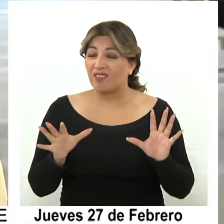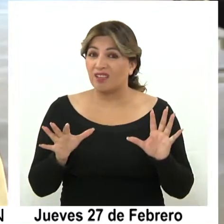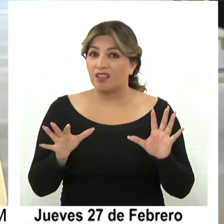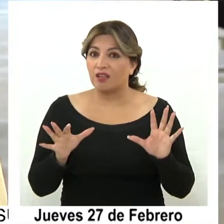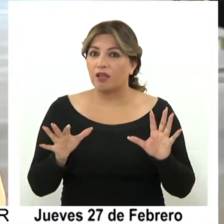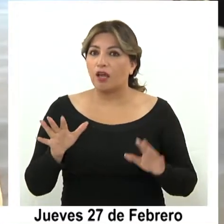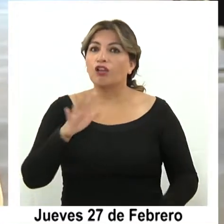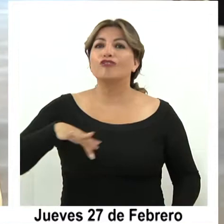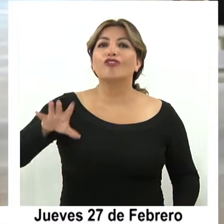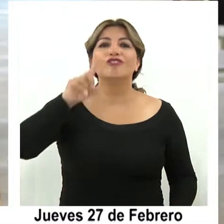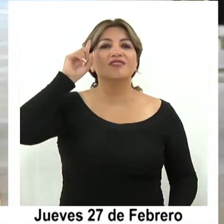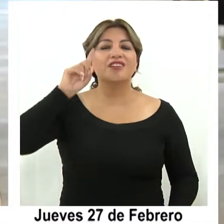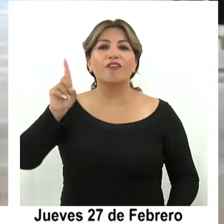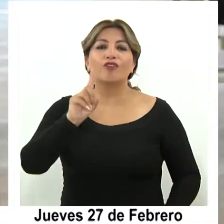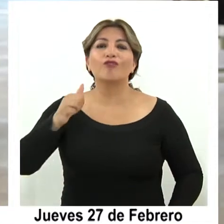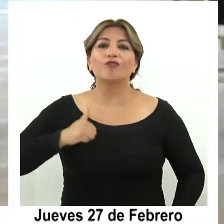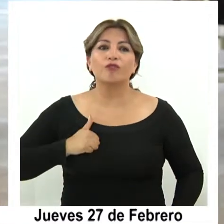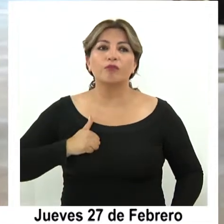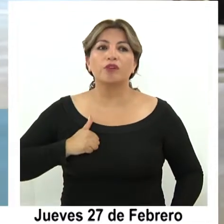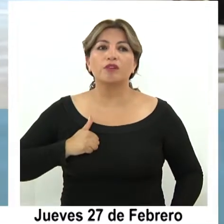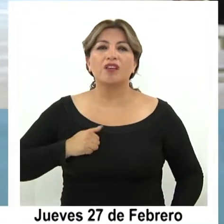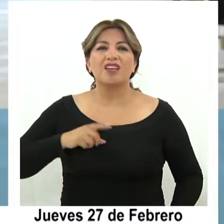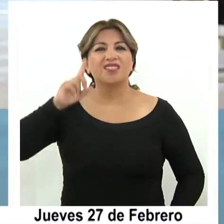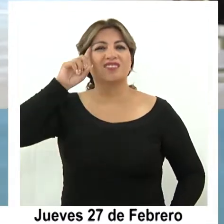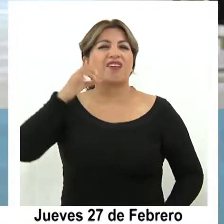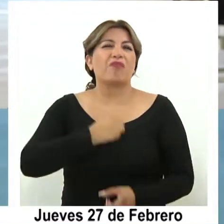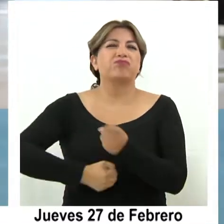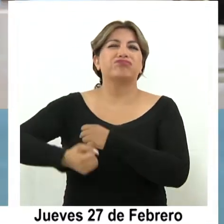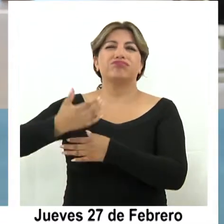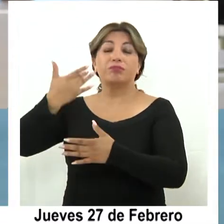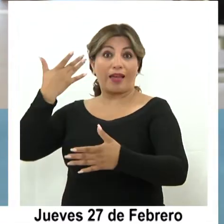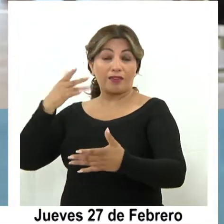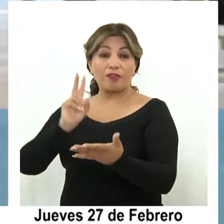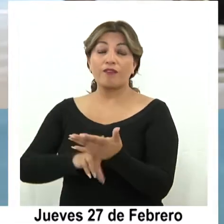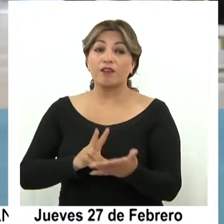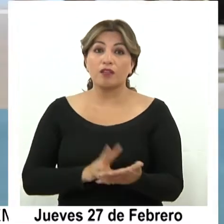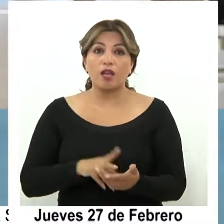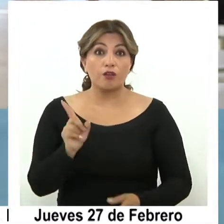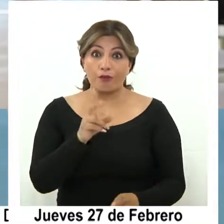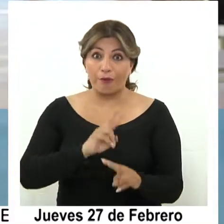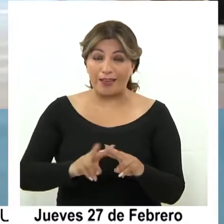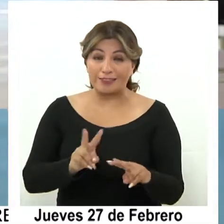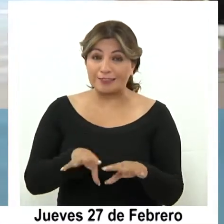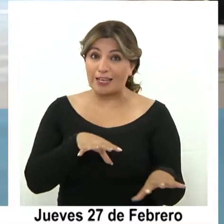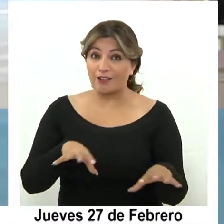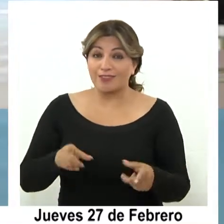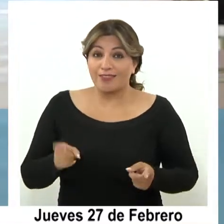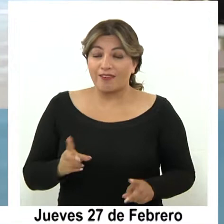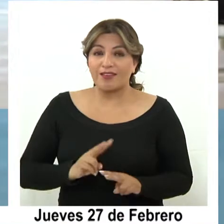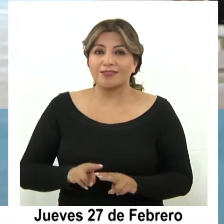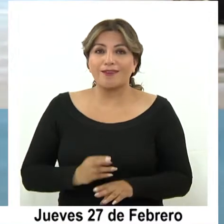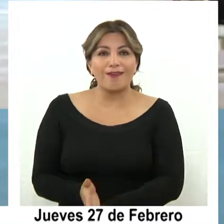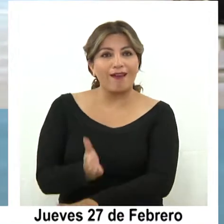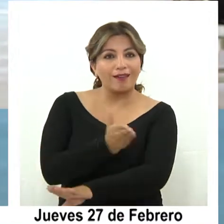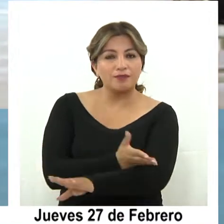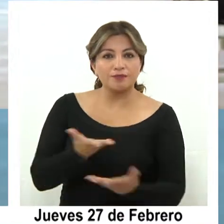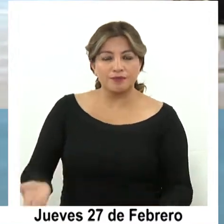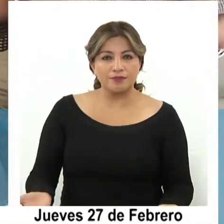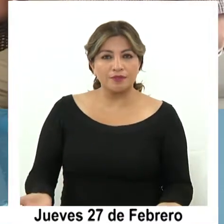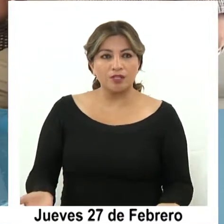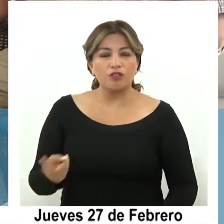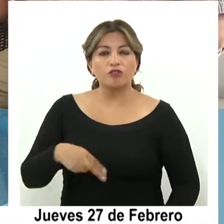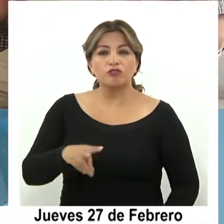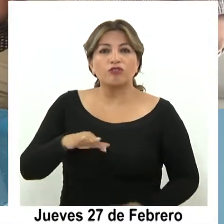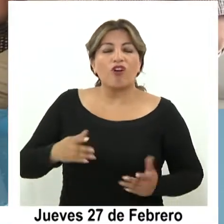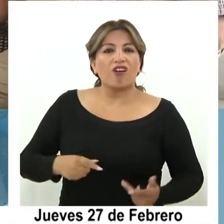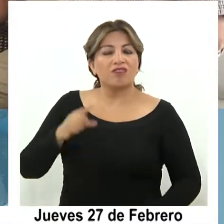todos sabíamos que no se iba a poder cumplir. Y lo supimos hace muchísimos años. Y la verdad es que no hicimos las cosas que teníamos que hacer a tiempo. Y